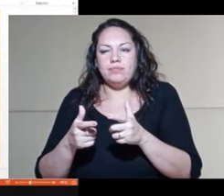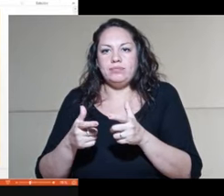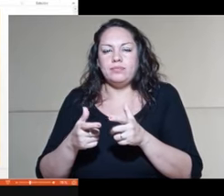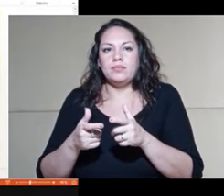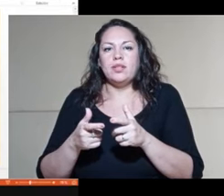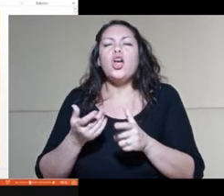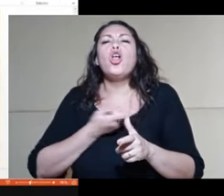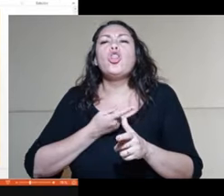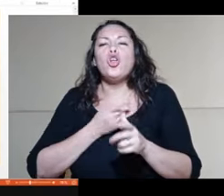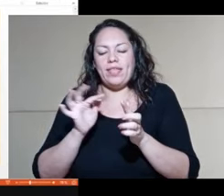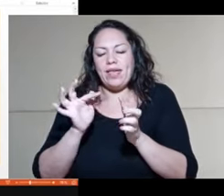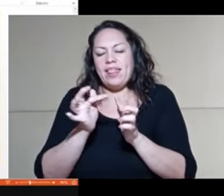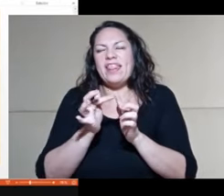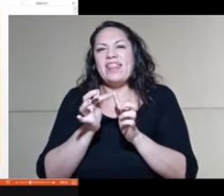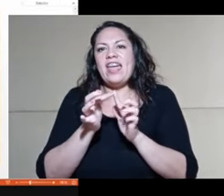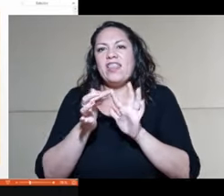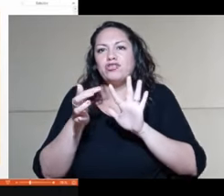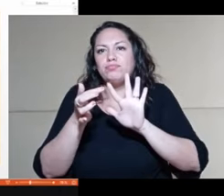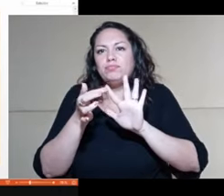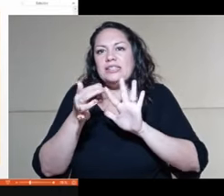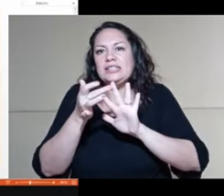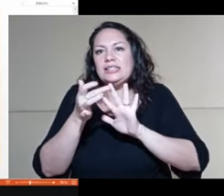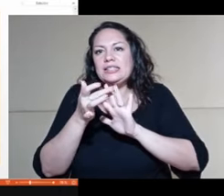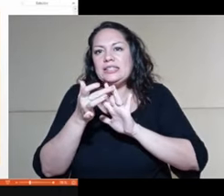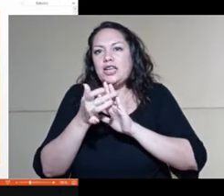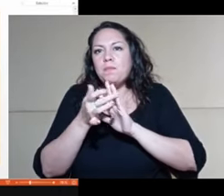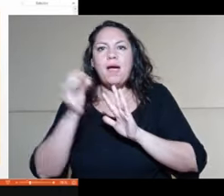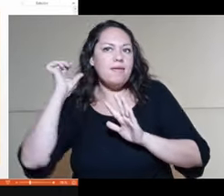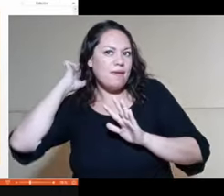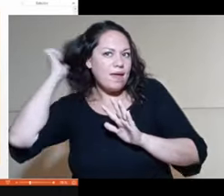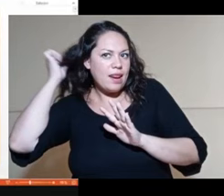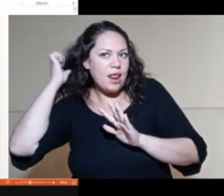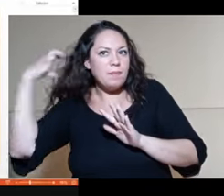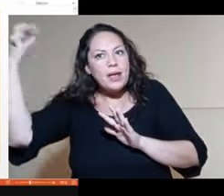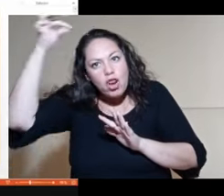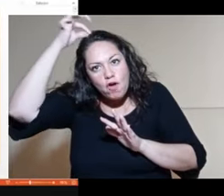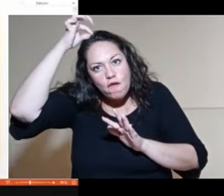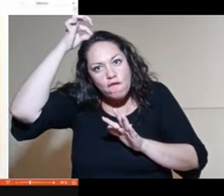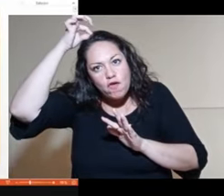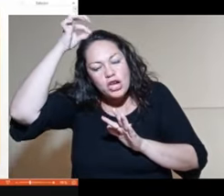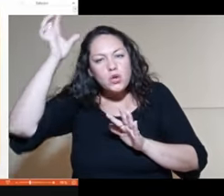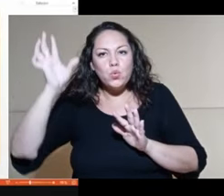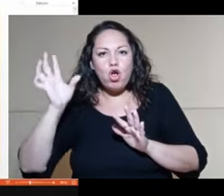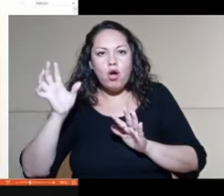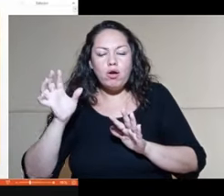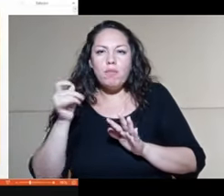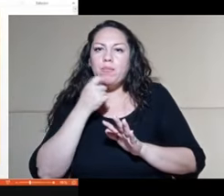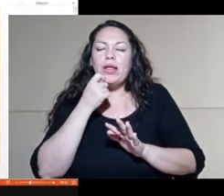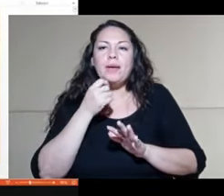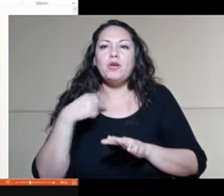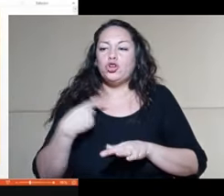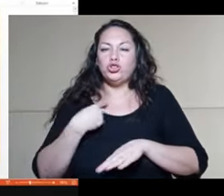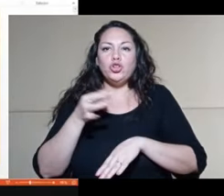Y estos de Merkel están sobre todo en la punta de los dedos también y en los folículos pilosos. Por ejemplo,